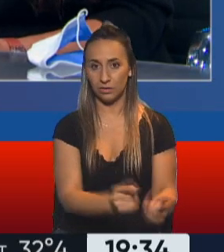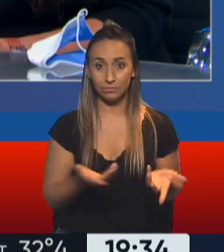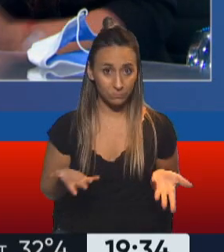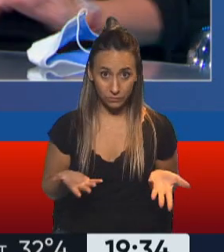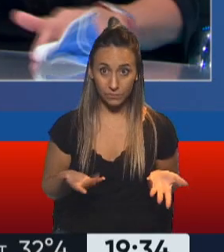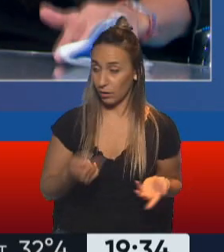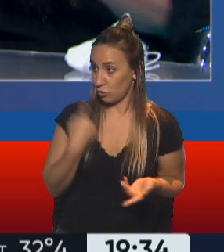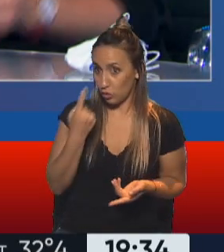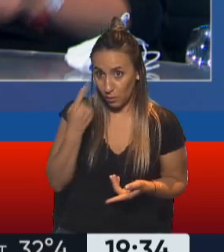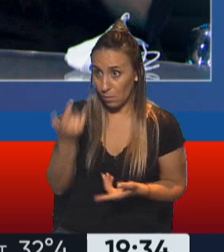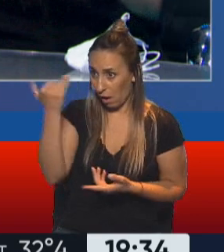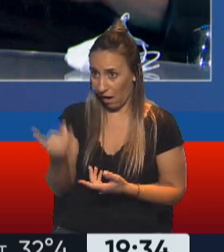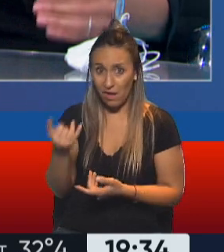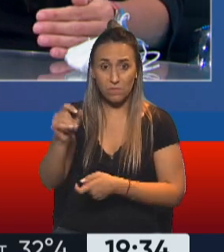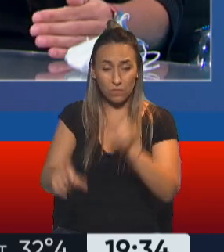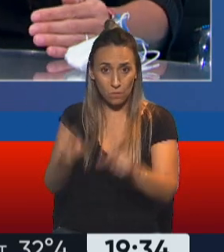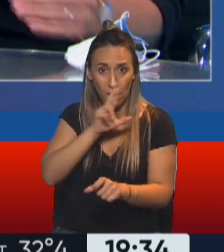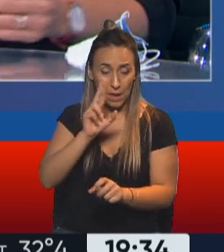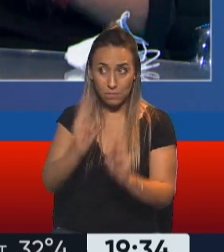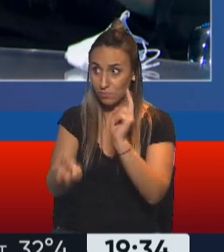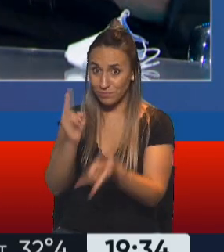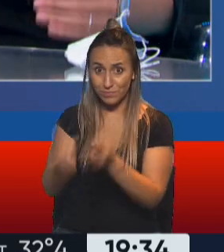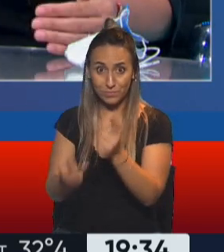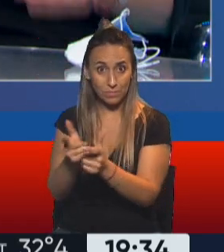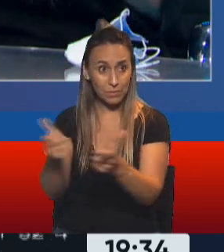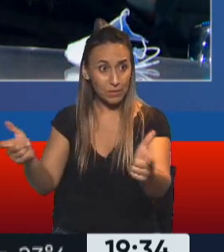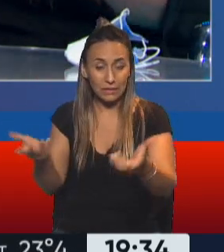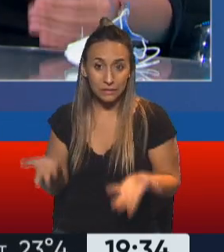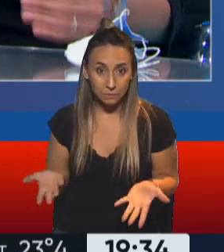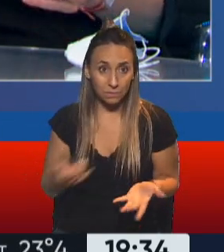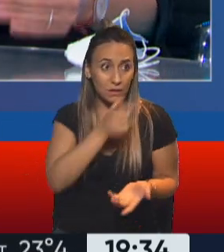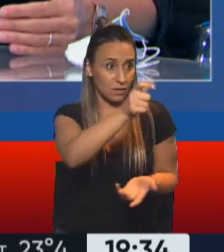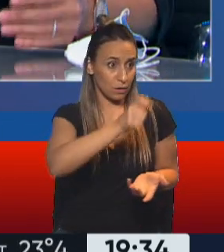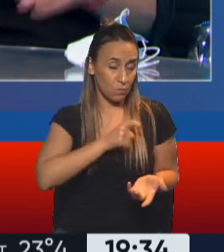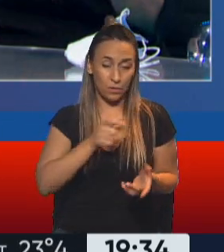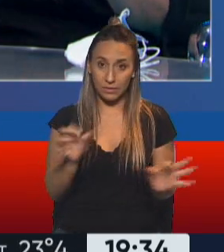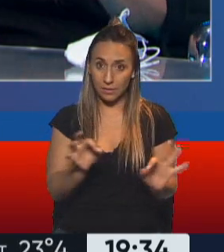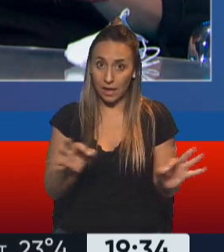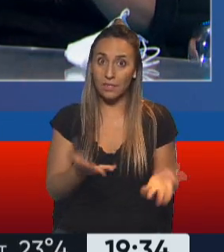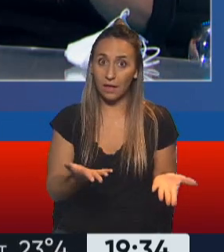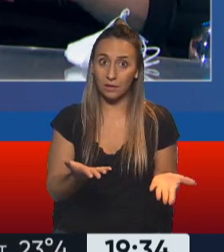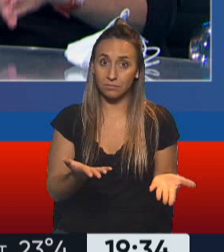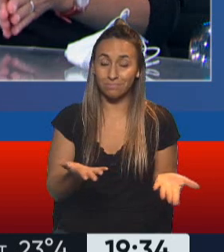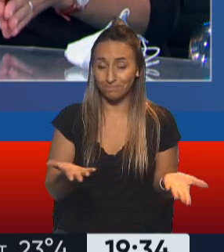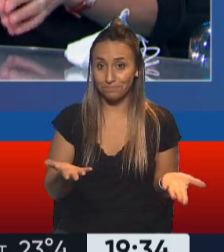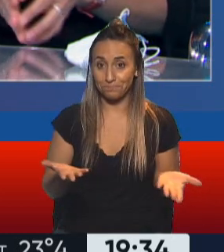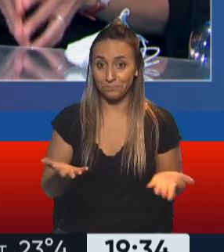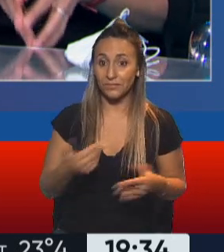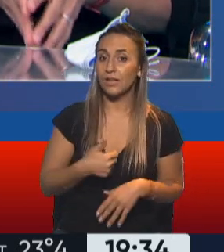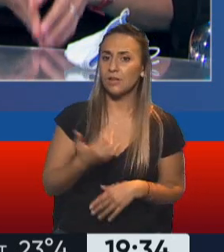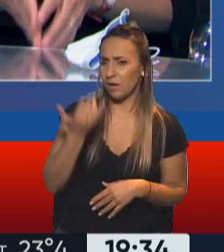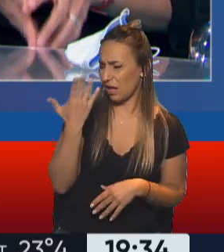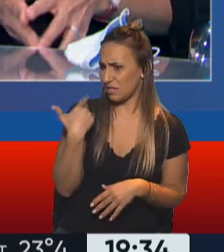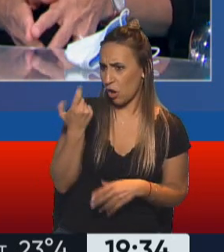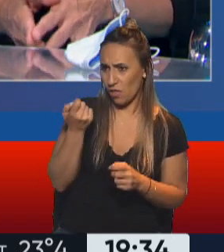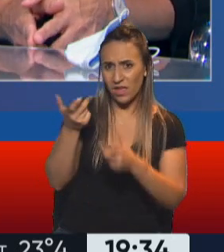los riesgos y vemos que la respuesta no aparece para demostrar qué es lo que hay que hacer. Yo se lo decía a Patricia, se